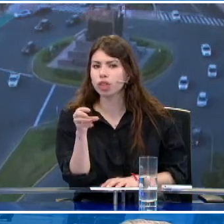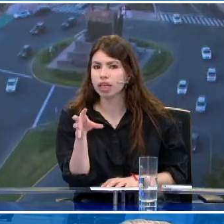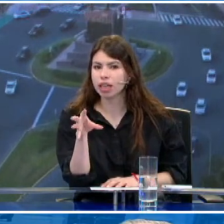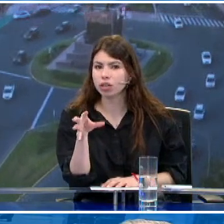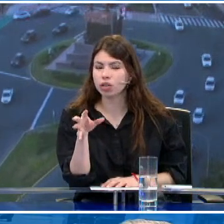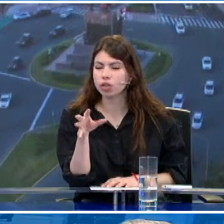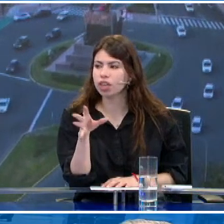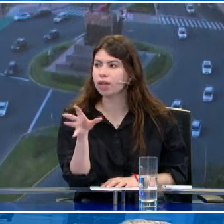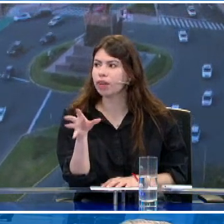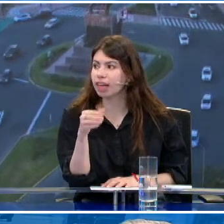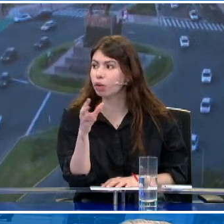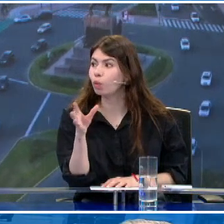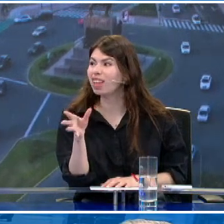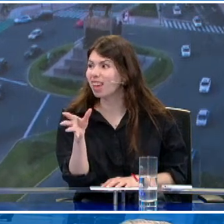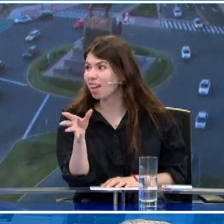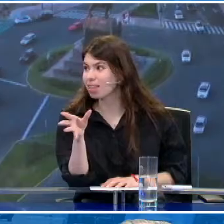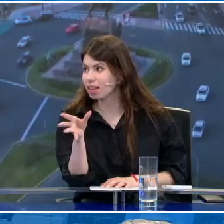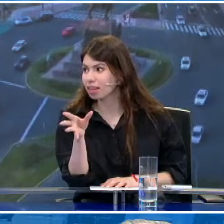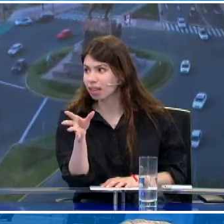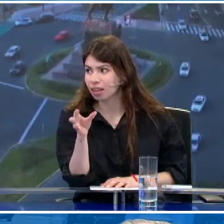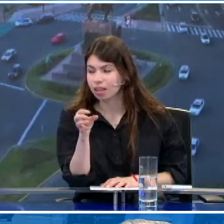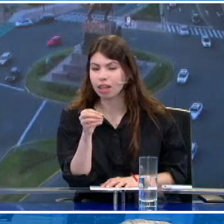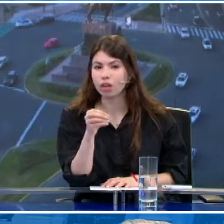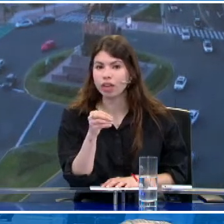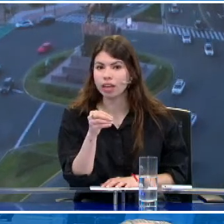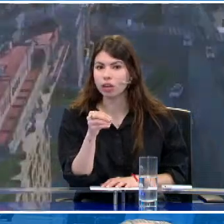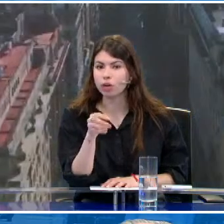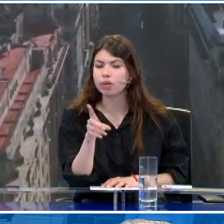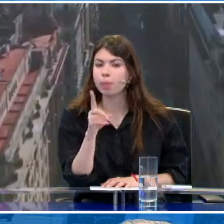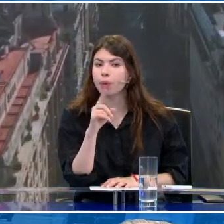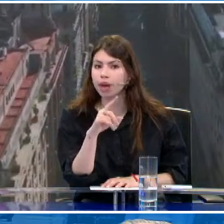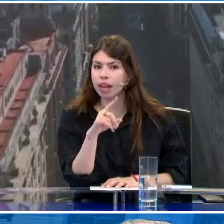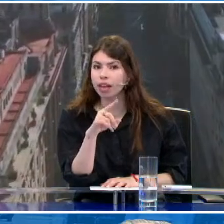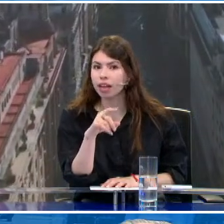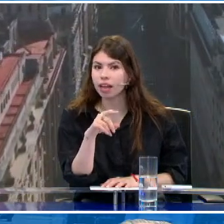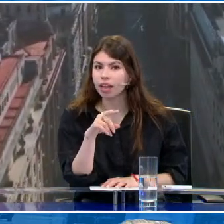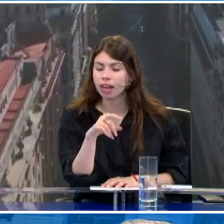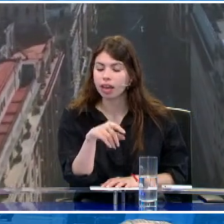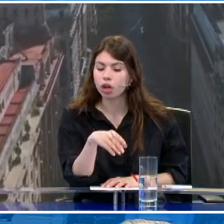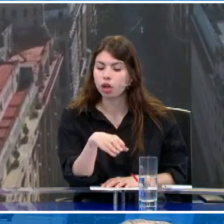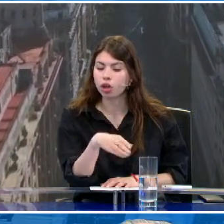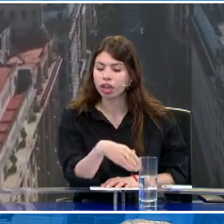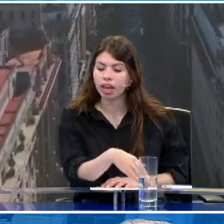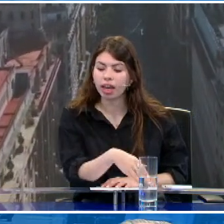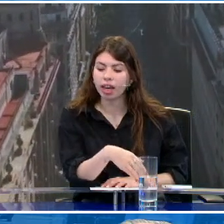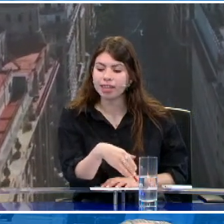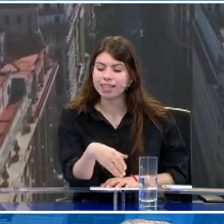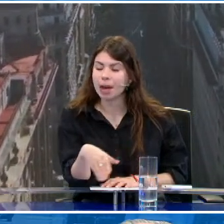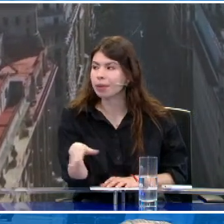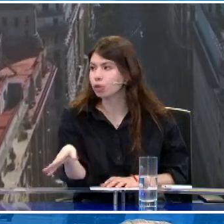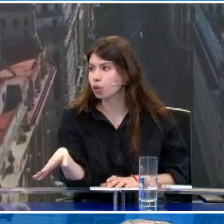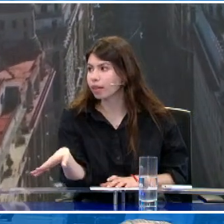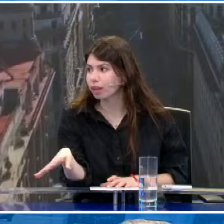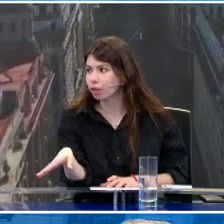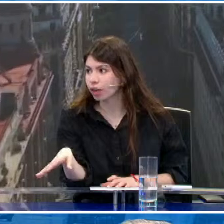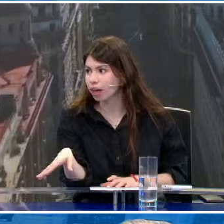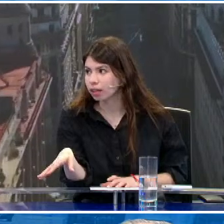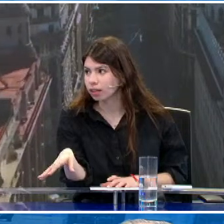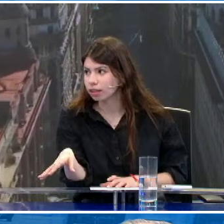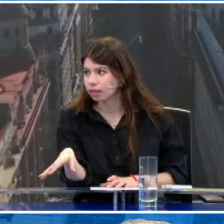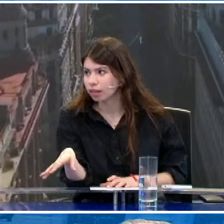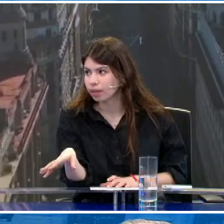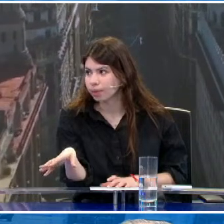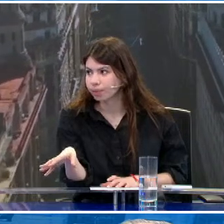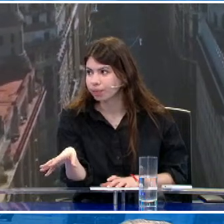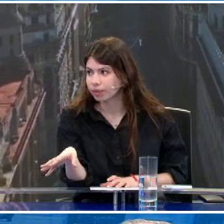estos decretos no significa la nulidad de los decretos. Por ende, lo que se avanzó hasta ahora...